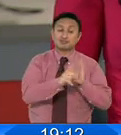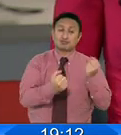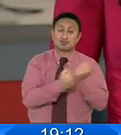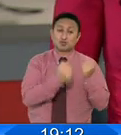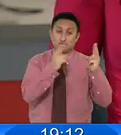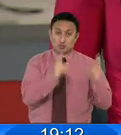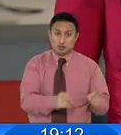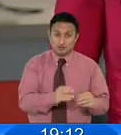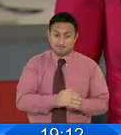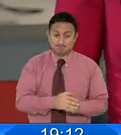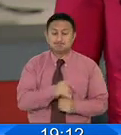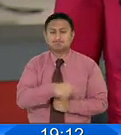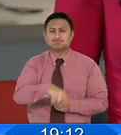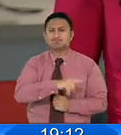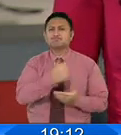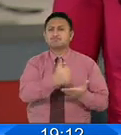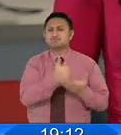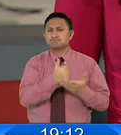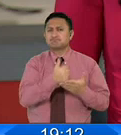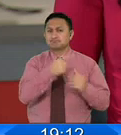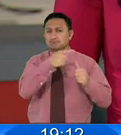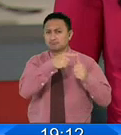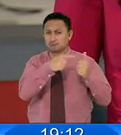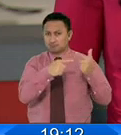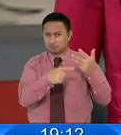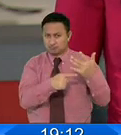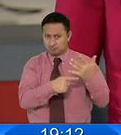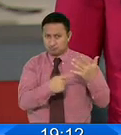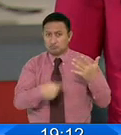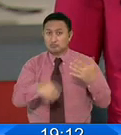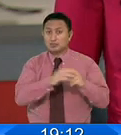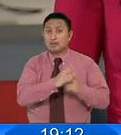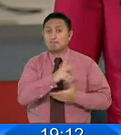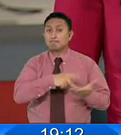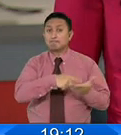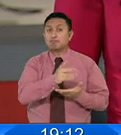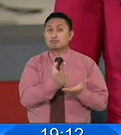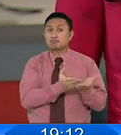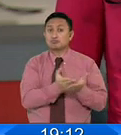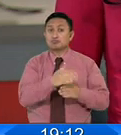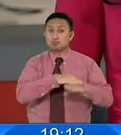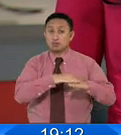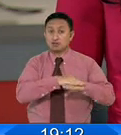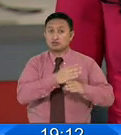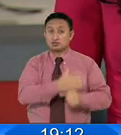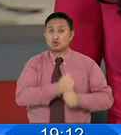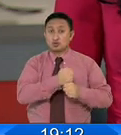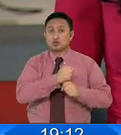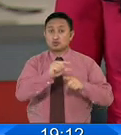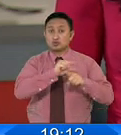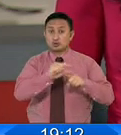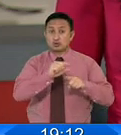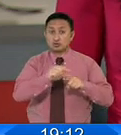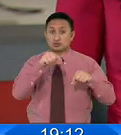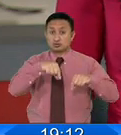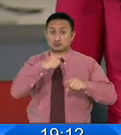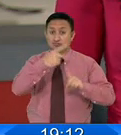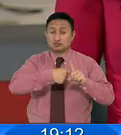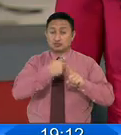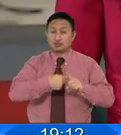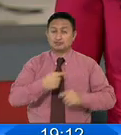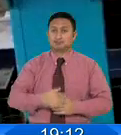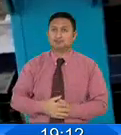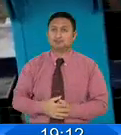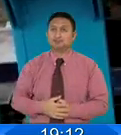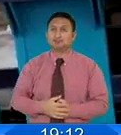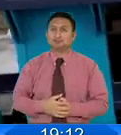los beneficios a expirar figuran los referentes al pago de servicios básicos, seguros, créditos bancarios y arriendos.